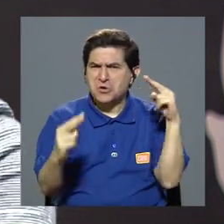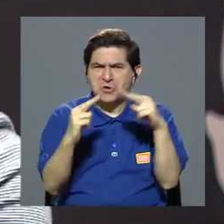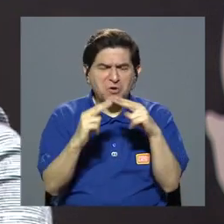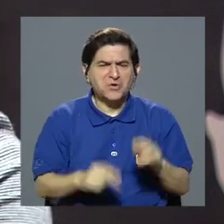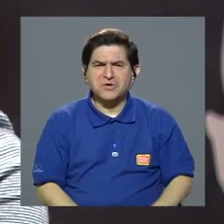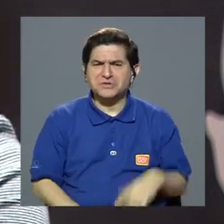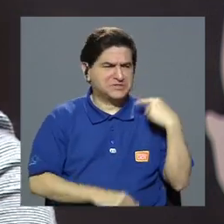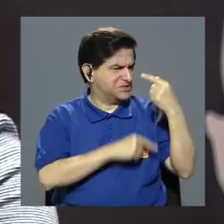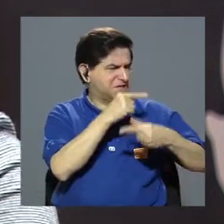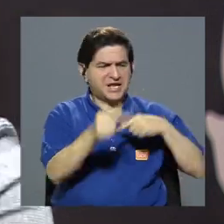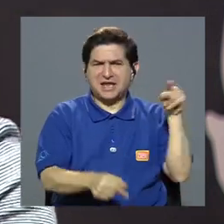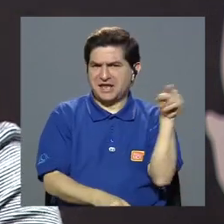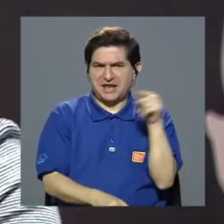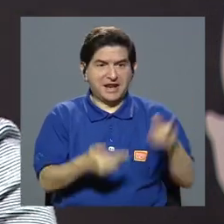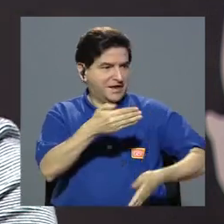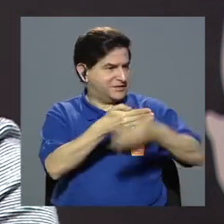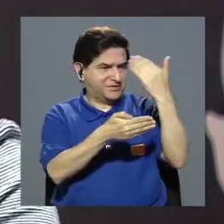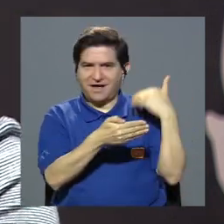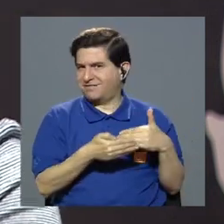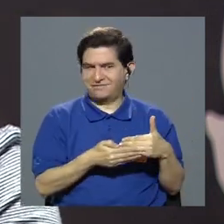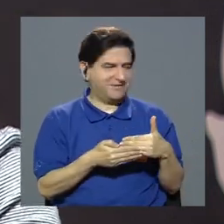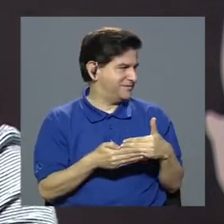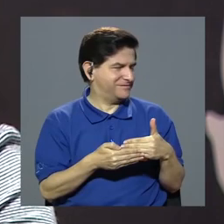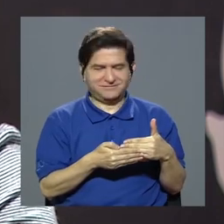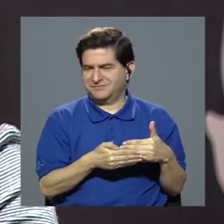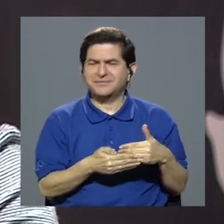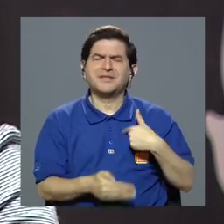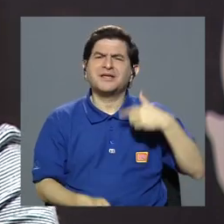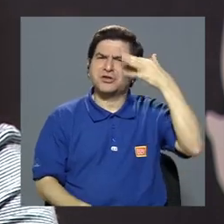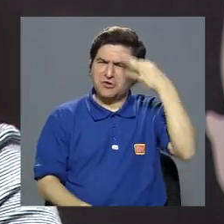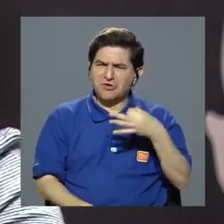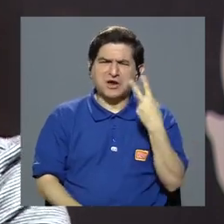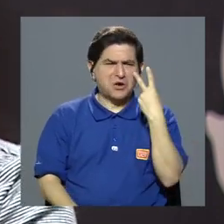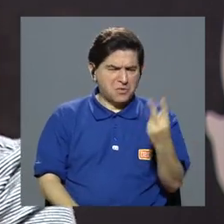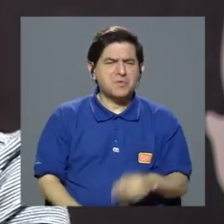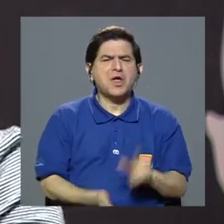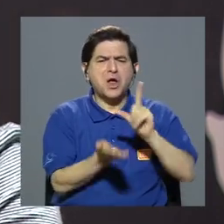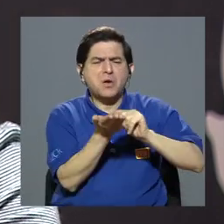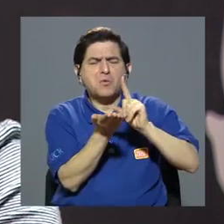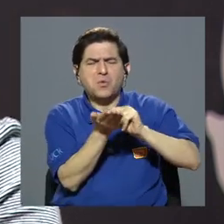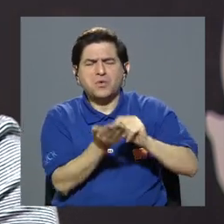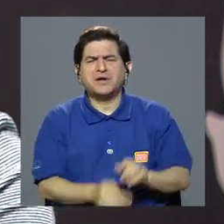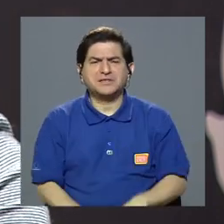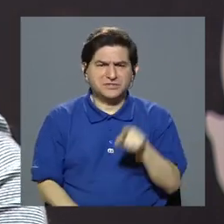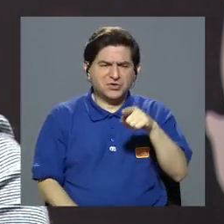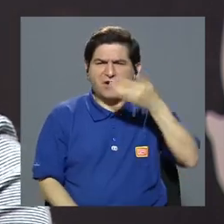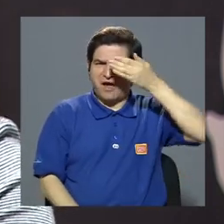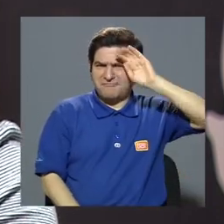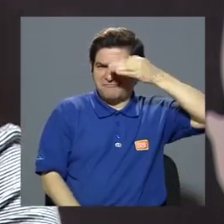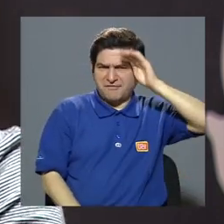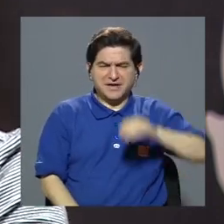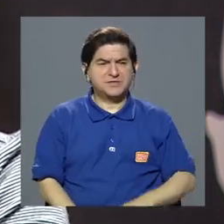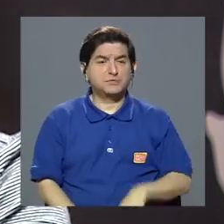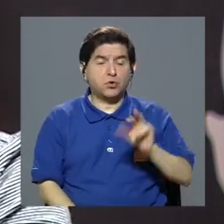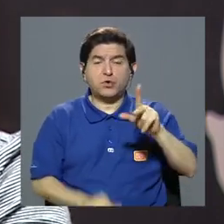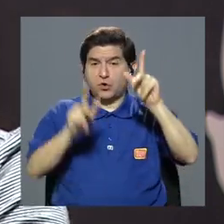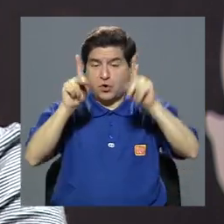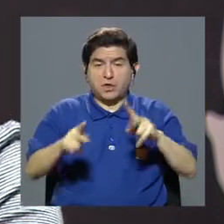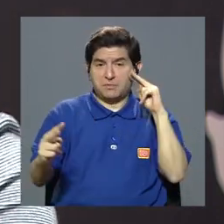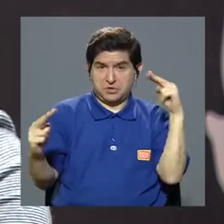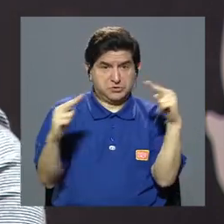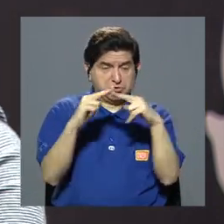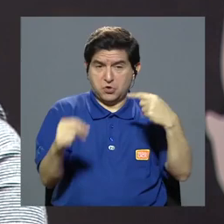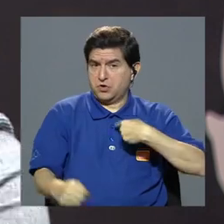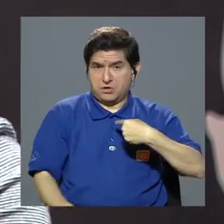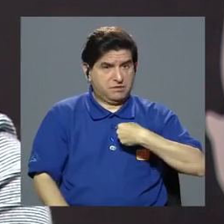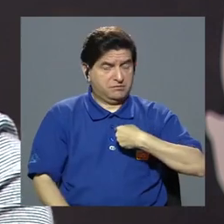conocía generación set antes de eso yo creo que vi una publicación en facebook ni siquiera era como de alguien que